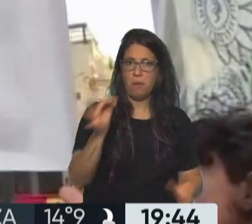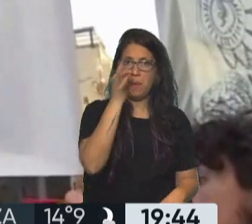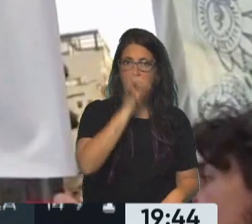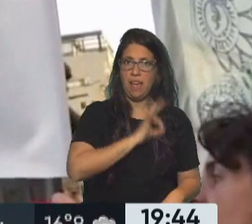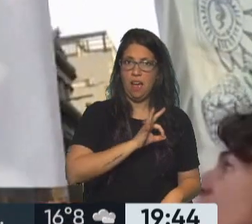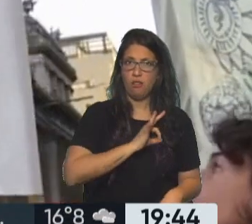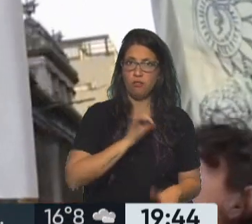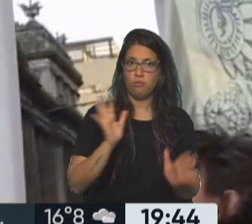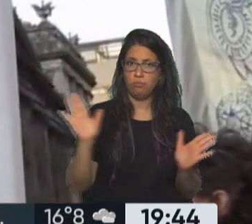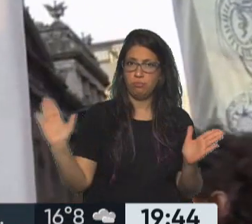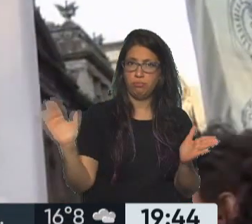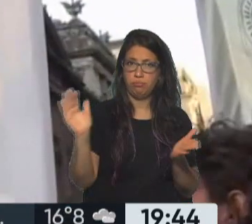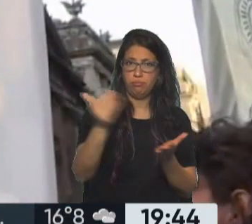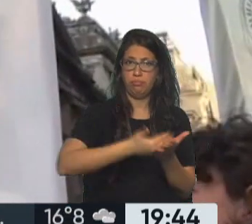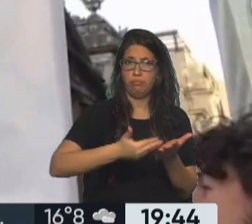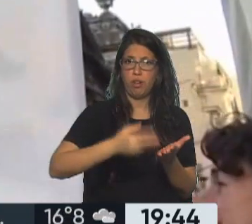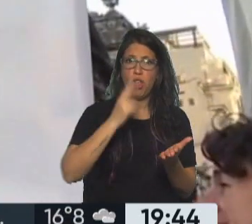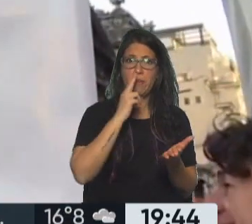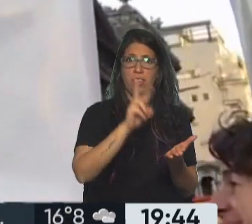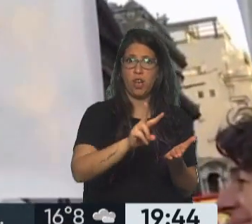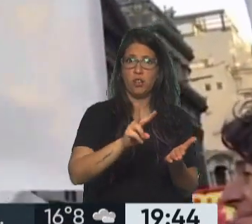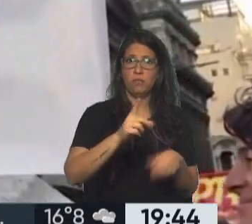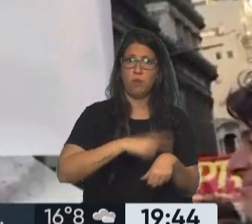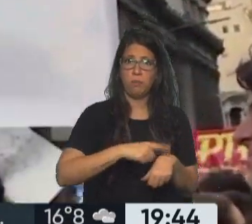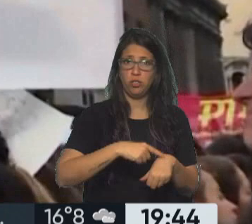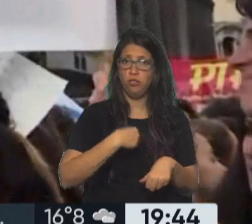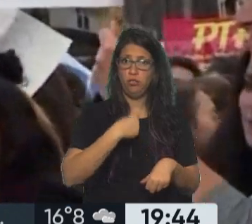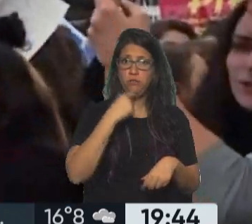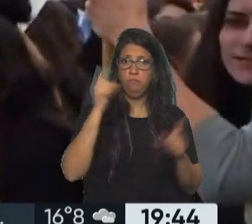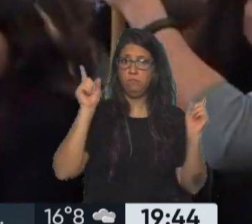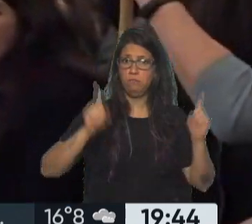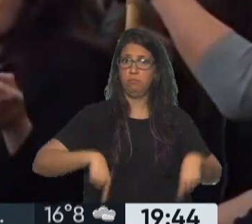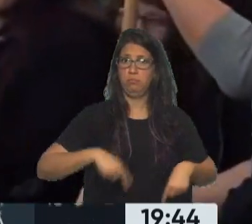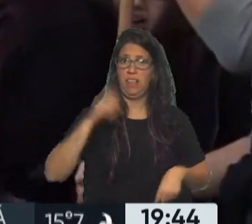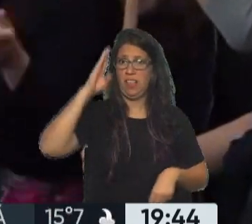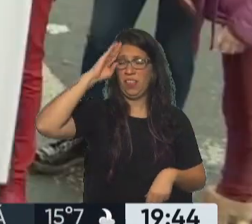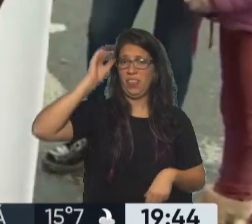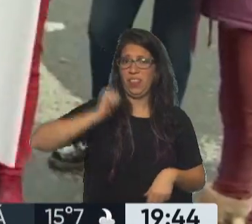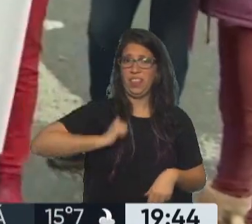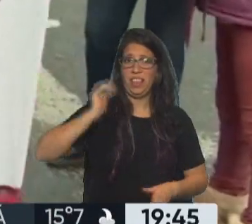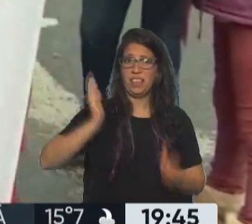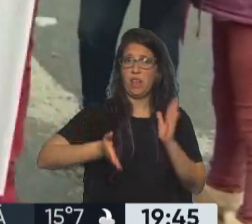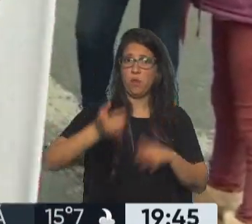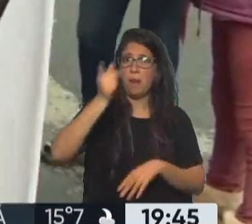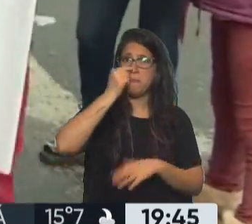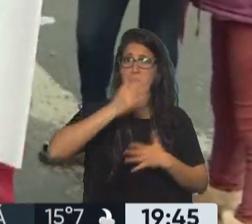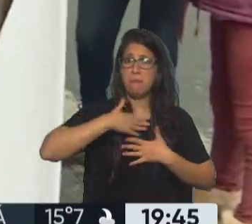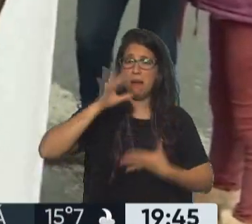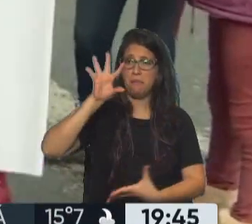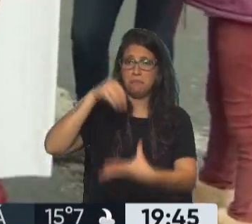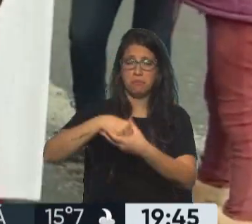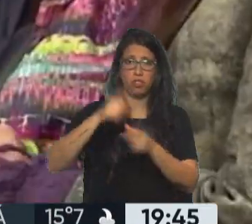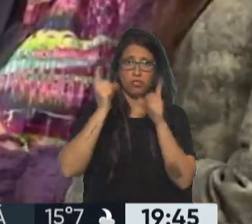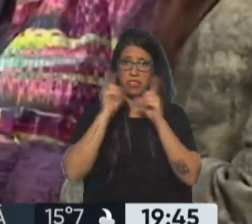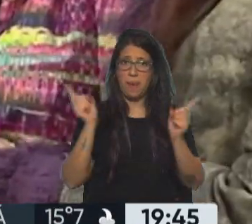el texto recopila escritos del año 2002, cuando yo ni siquiera sabía de la existencia de una dictadura, la vinculación de mi papá a esos